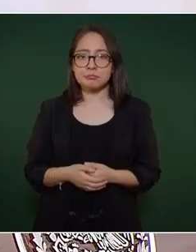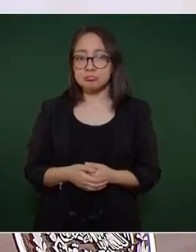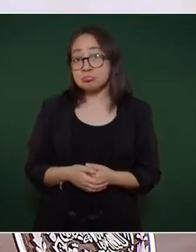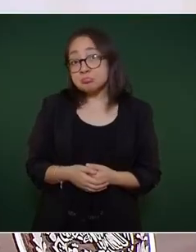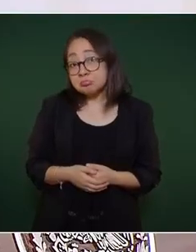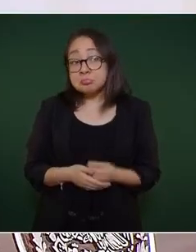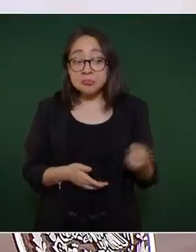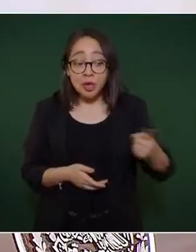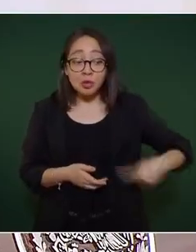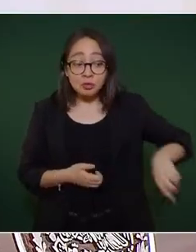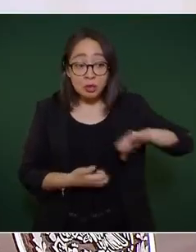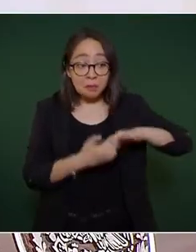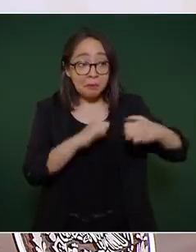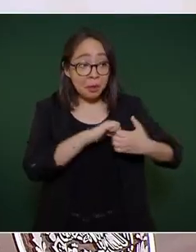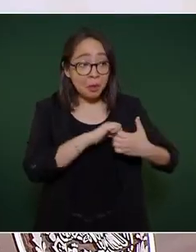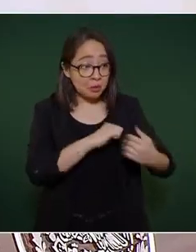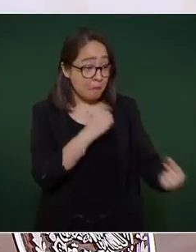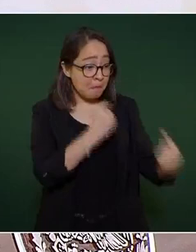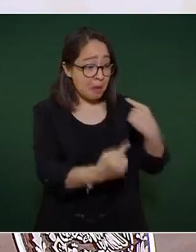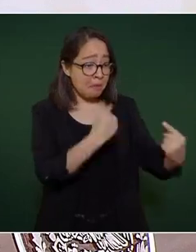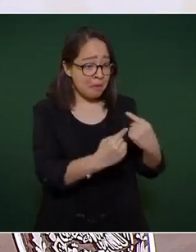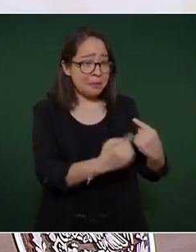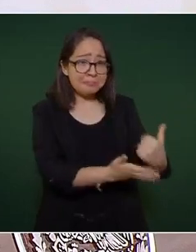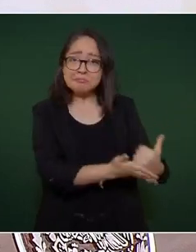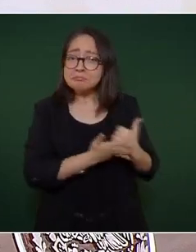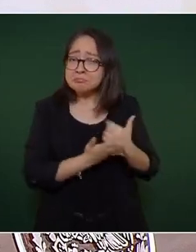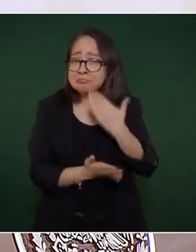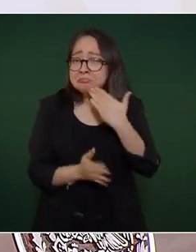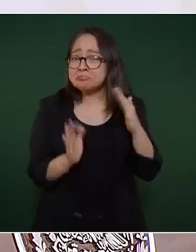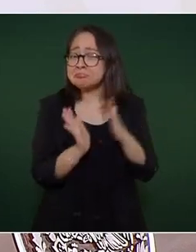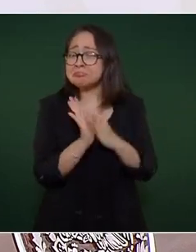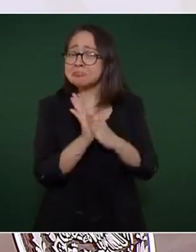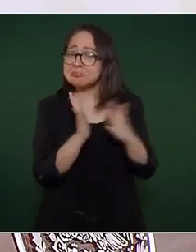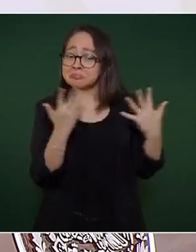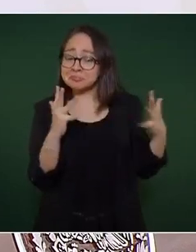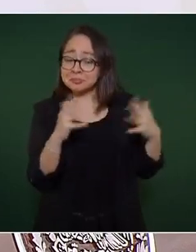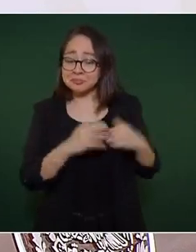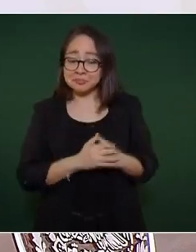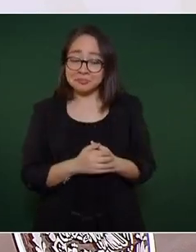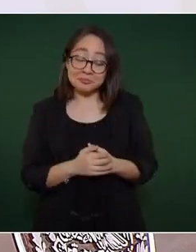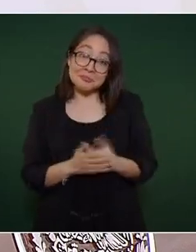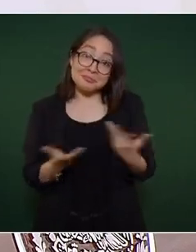Pero bueno, ni modo que yo termine de asesor,